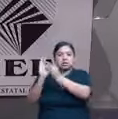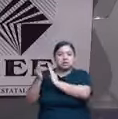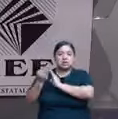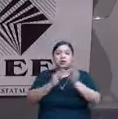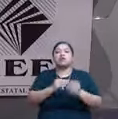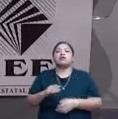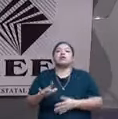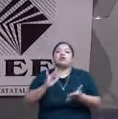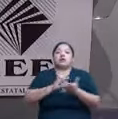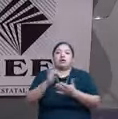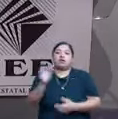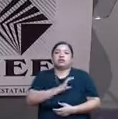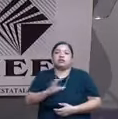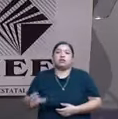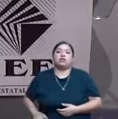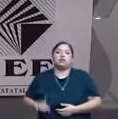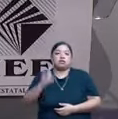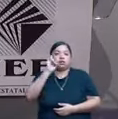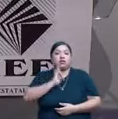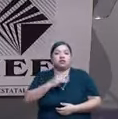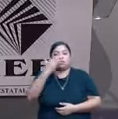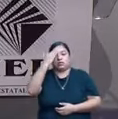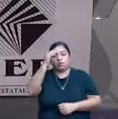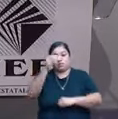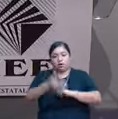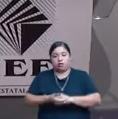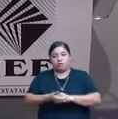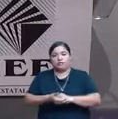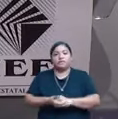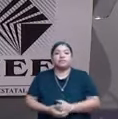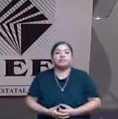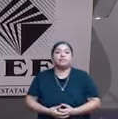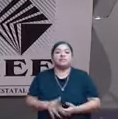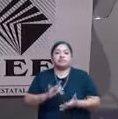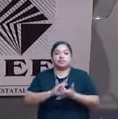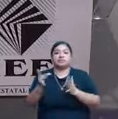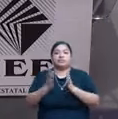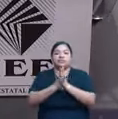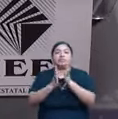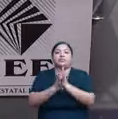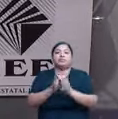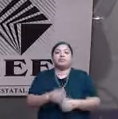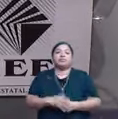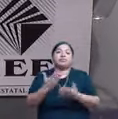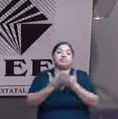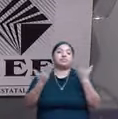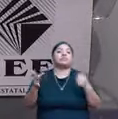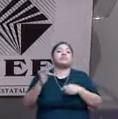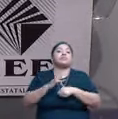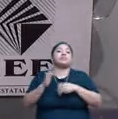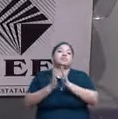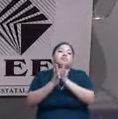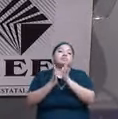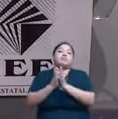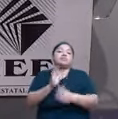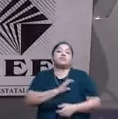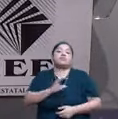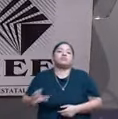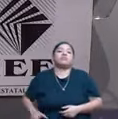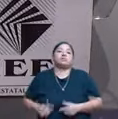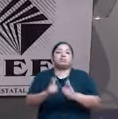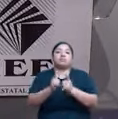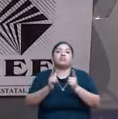mismas del municipio. Gracias, candidata. Se le acabó su tiempo. Gracias por su intervención. Ahora corresponde la participación del